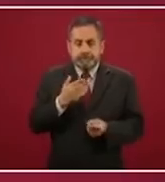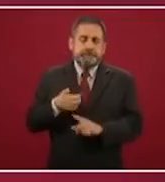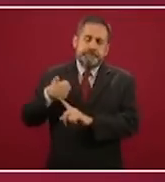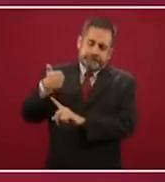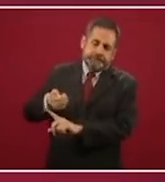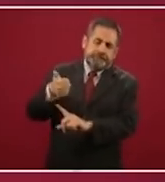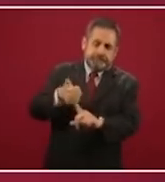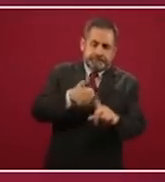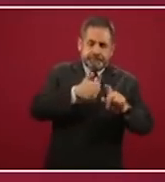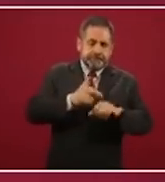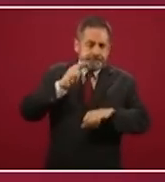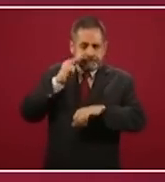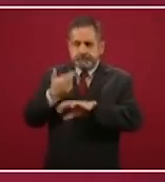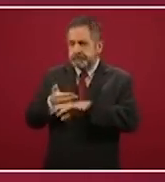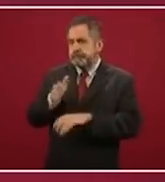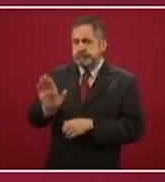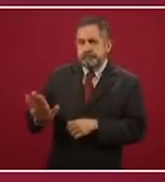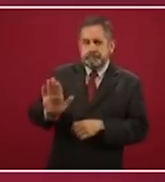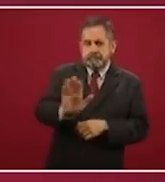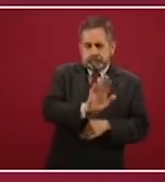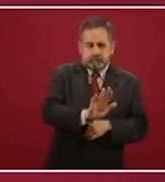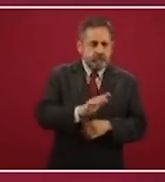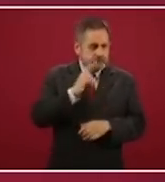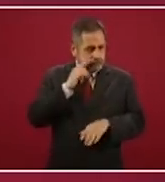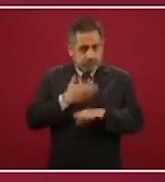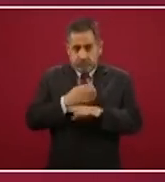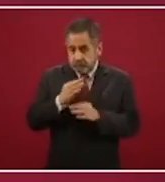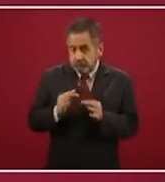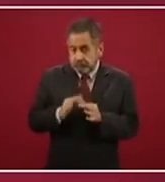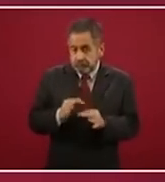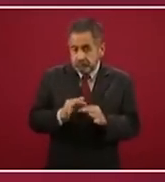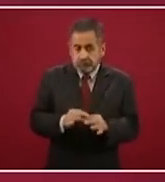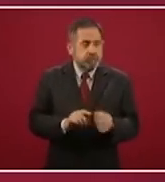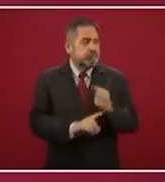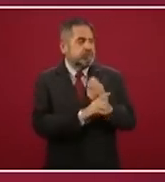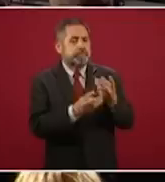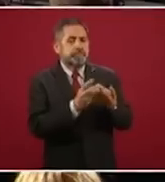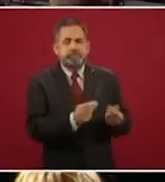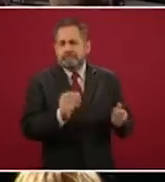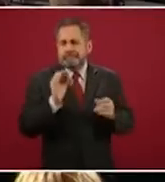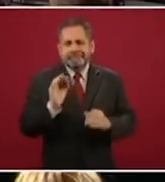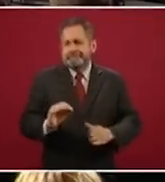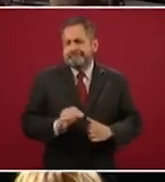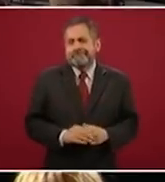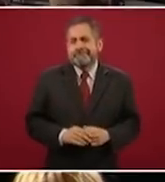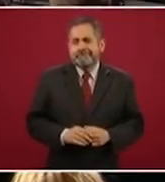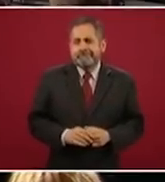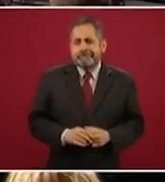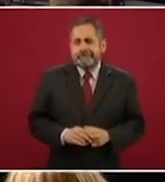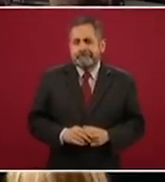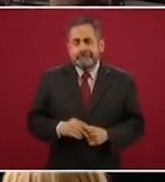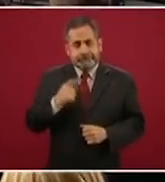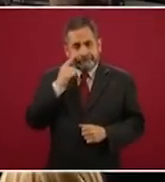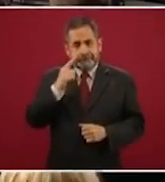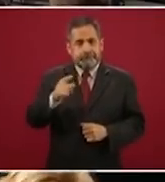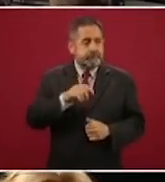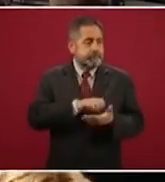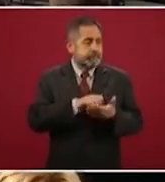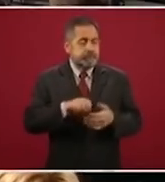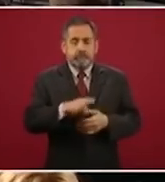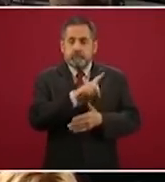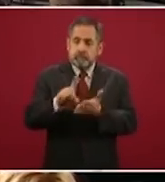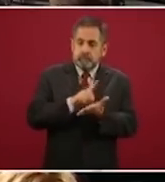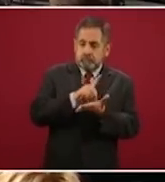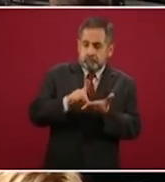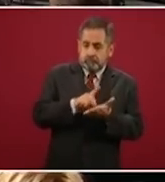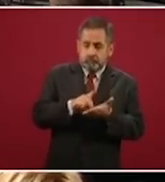cumpliendo con lo que le corresponde. En el caso del consumo de las drogas,